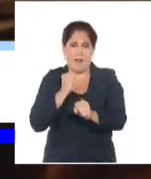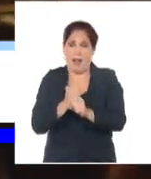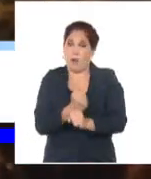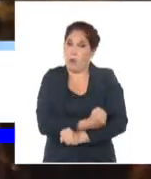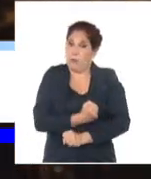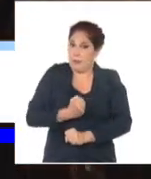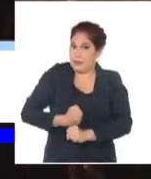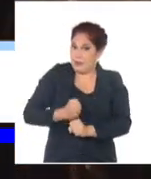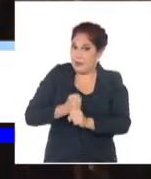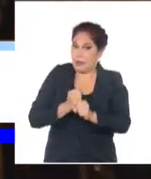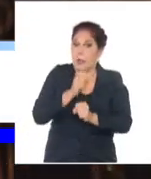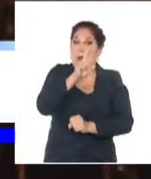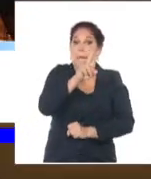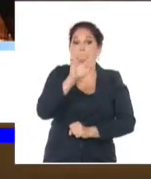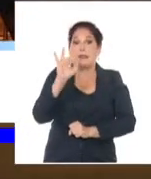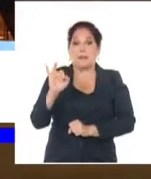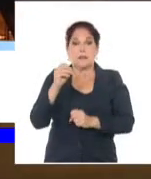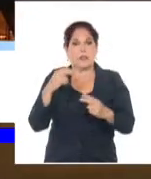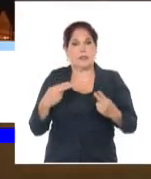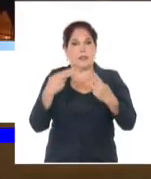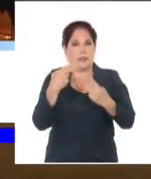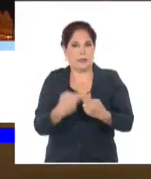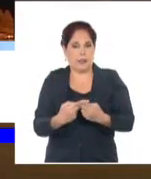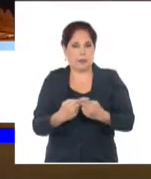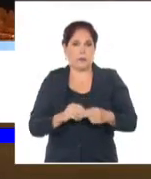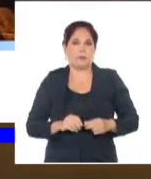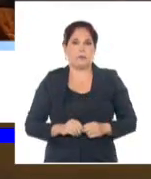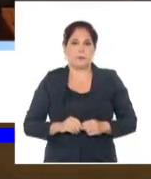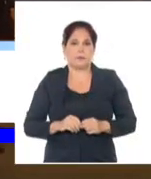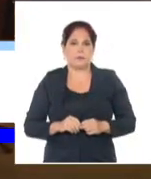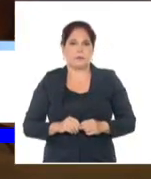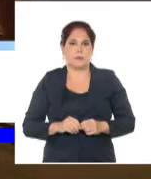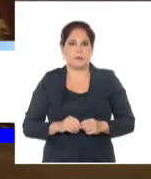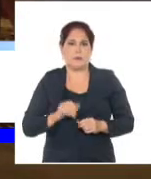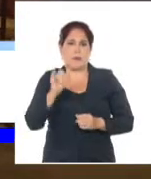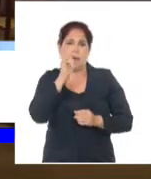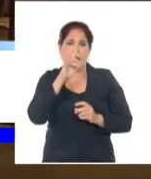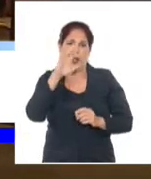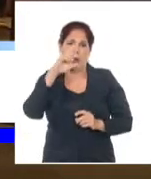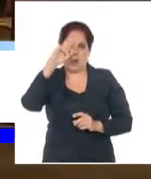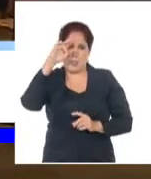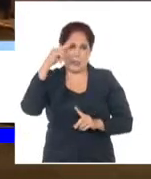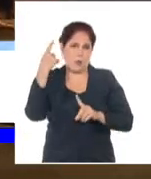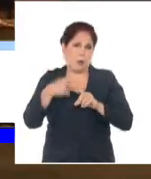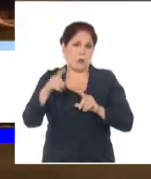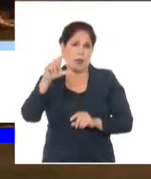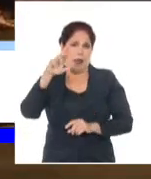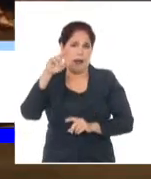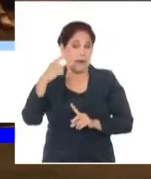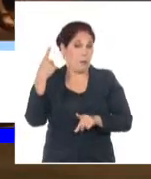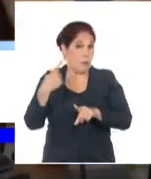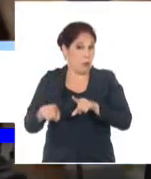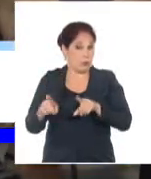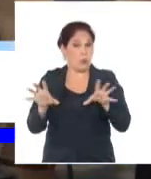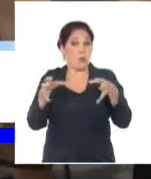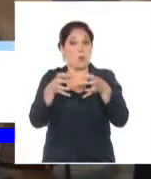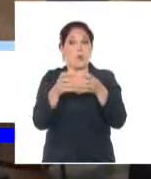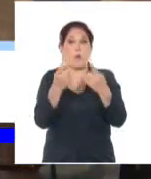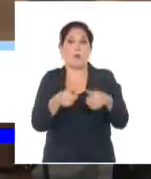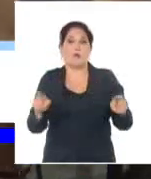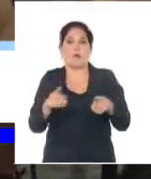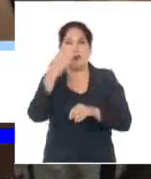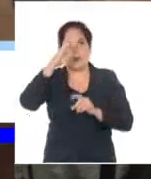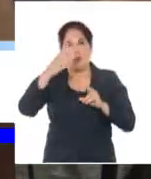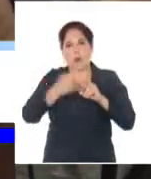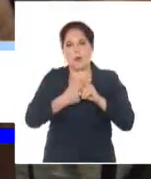en sus 27 ediciones: Maidonis Ritol, Yadel Peláez y Caribes. Luego vino la unión musical Cuba-Colombia.